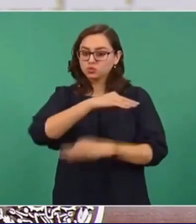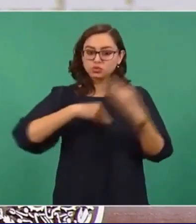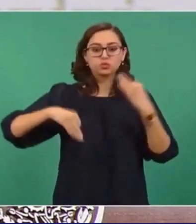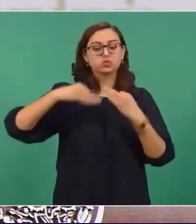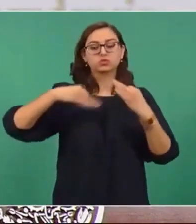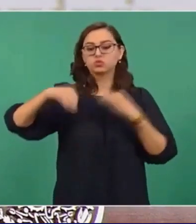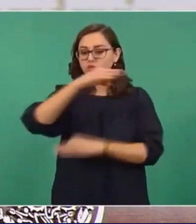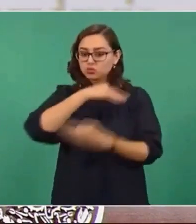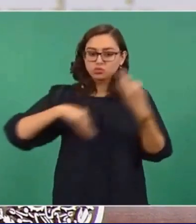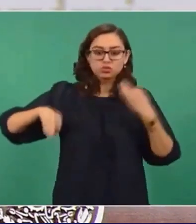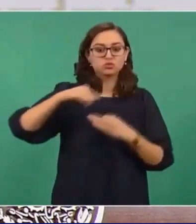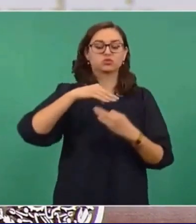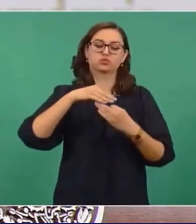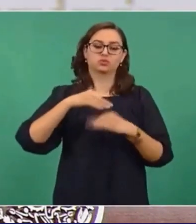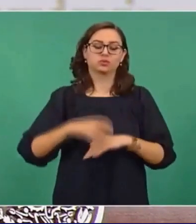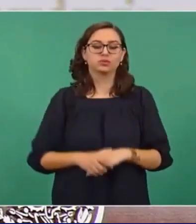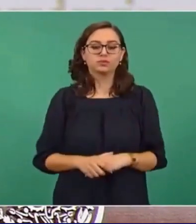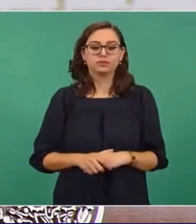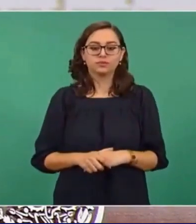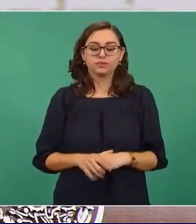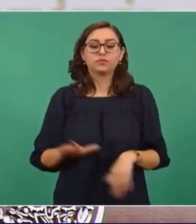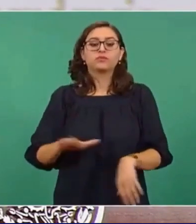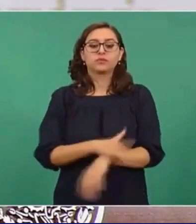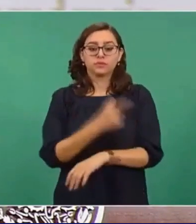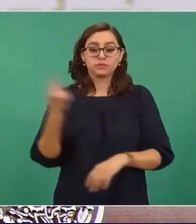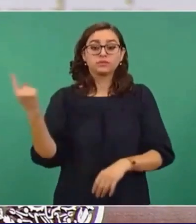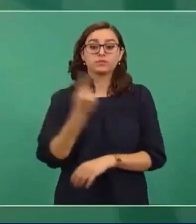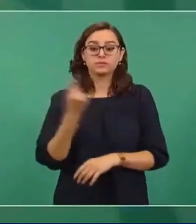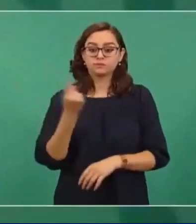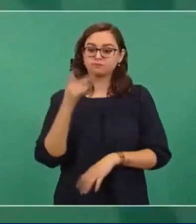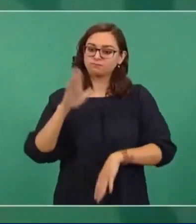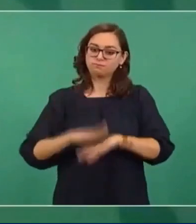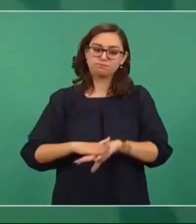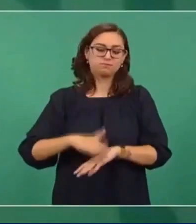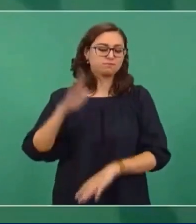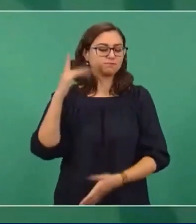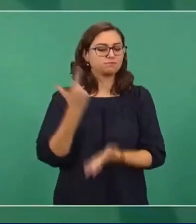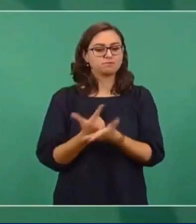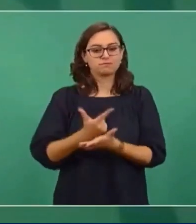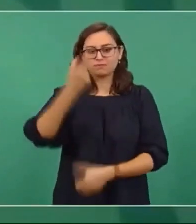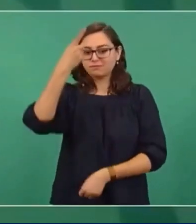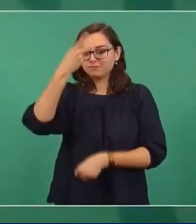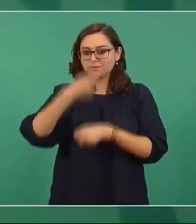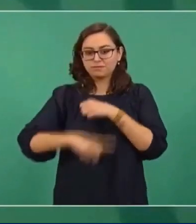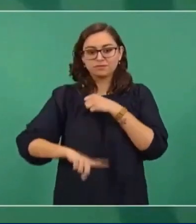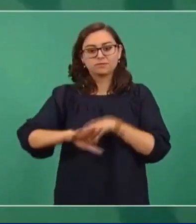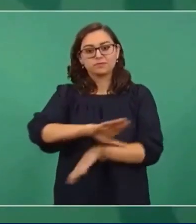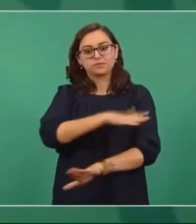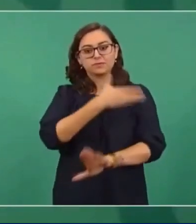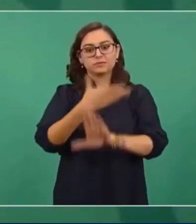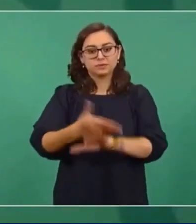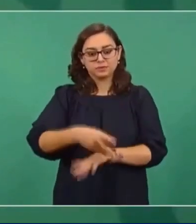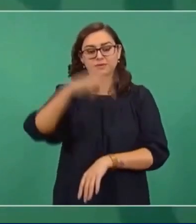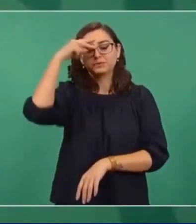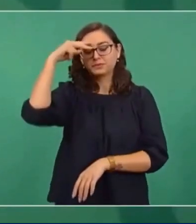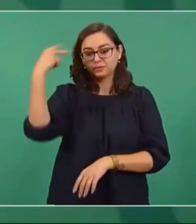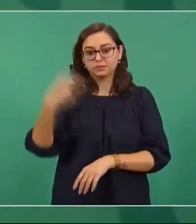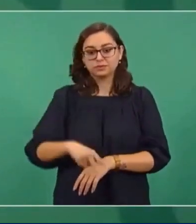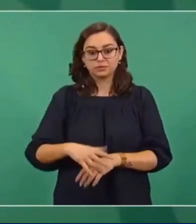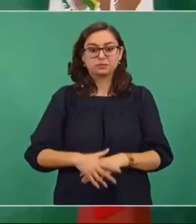Todos. Porque es lo que más daña a México, la corrupción.